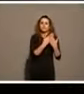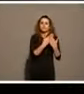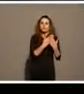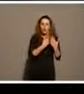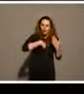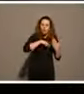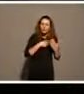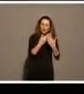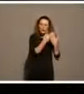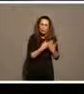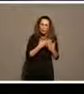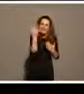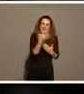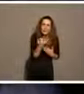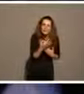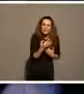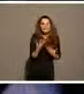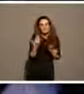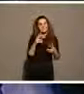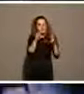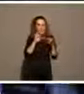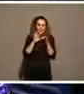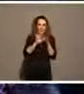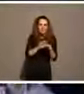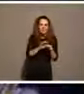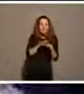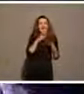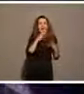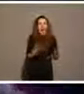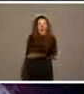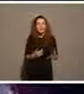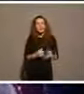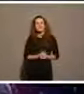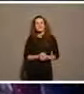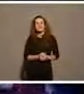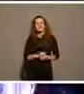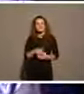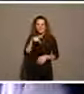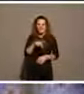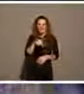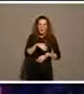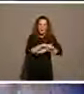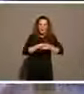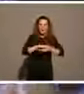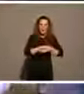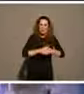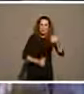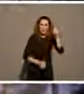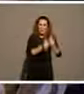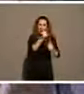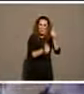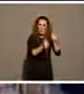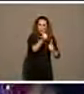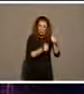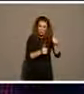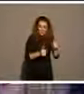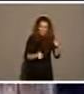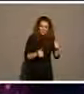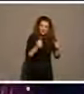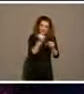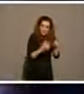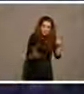podemos estudiar? Pues de eso va este tema. Con todos ustedes, con este gobierno, ni opositando, un trabajo encuentro.